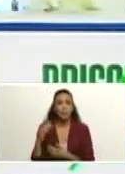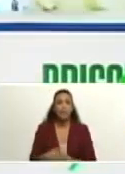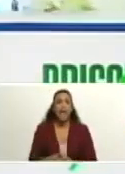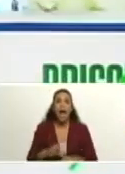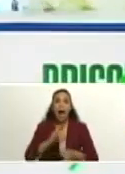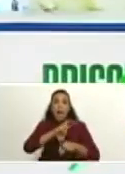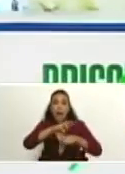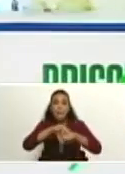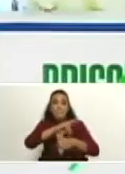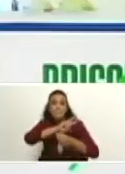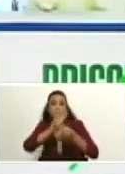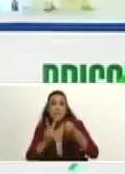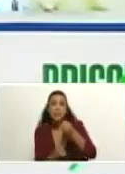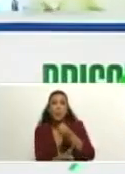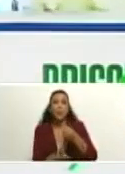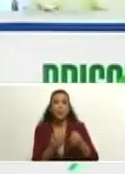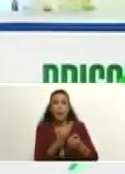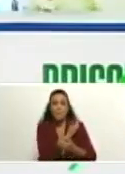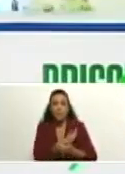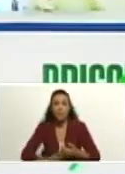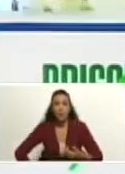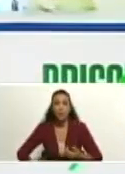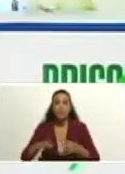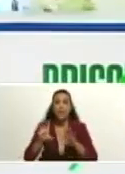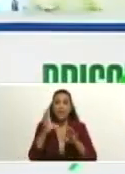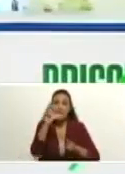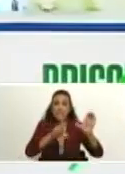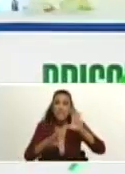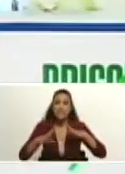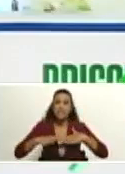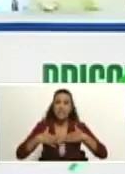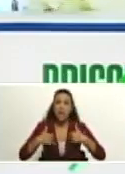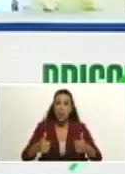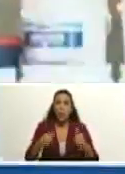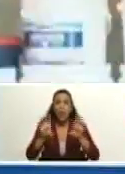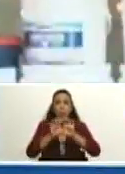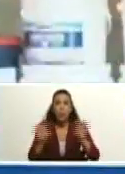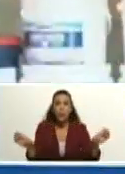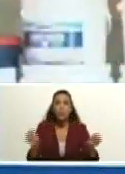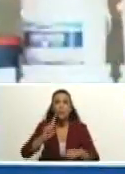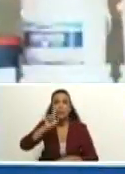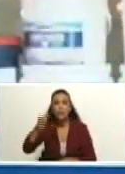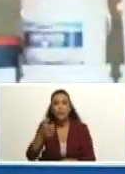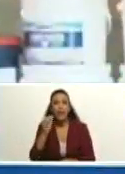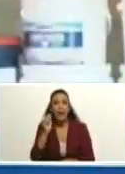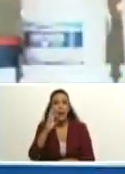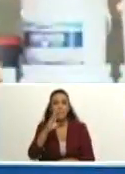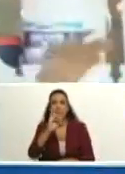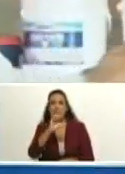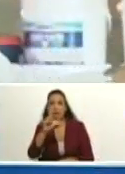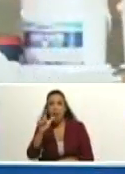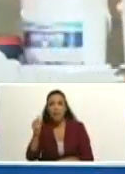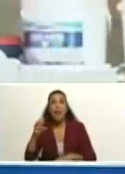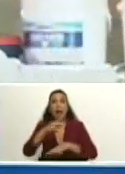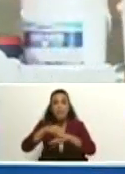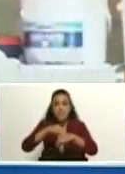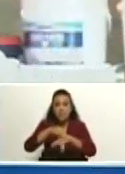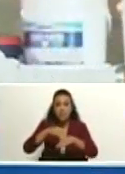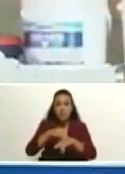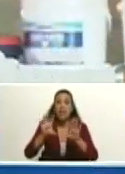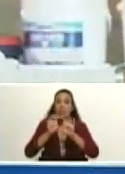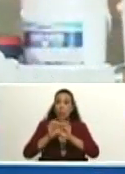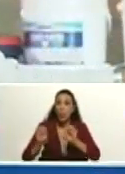la vicepresidenta de Ciencia, Salud y Educación, Gabriela Jiménez, a la ministra